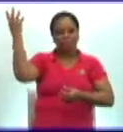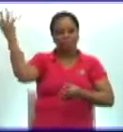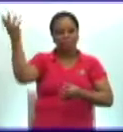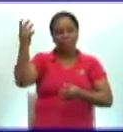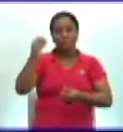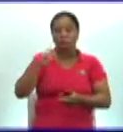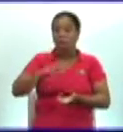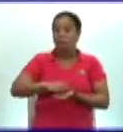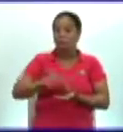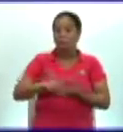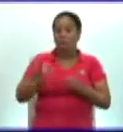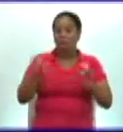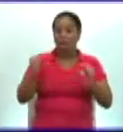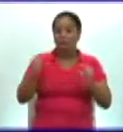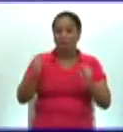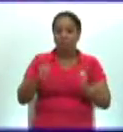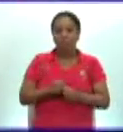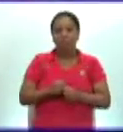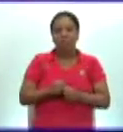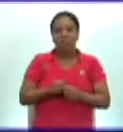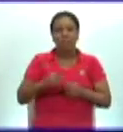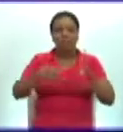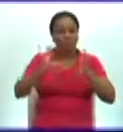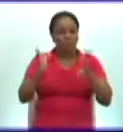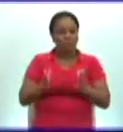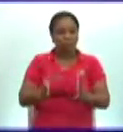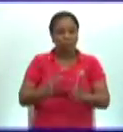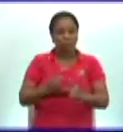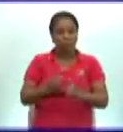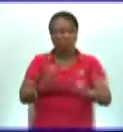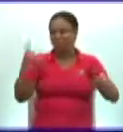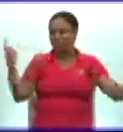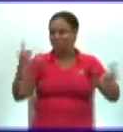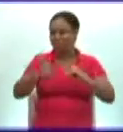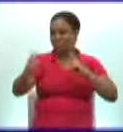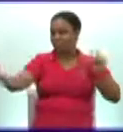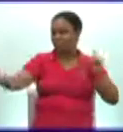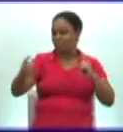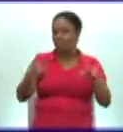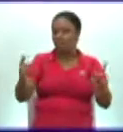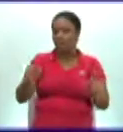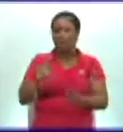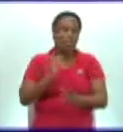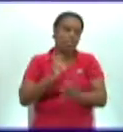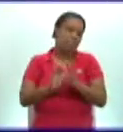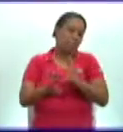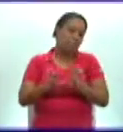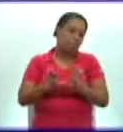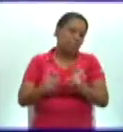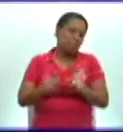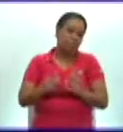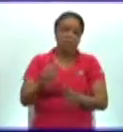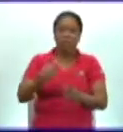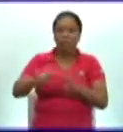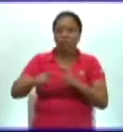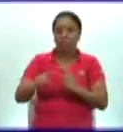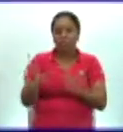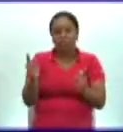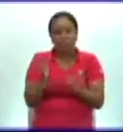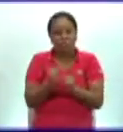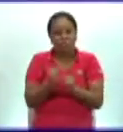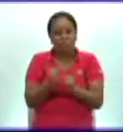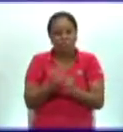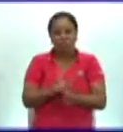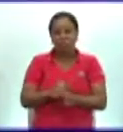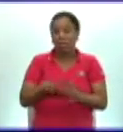que ejercen cuerpos muy distantes sobre un objeto determinado suelen ser extremadamente pequeñas, por lo que no siempre